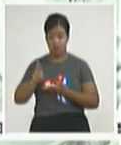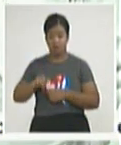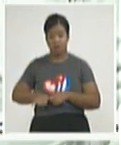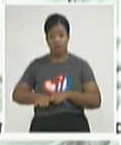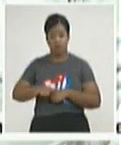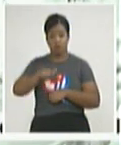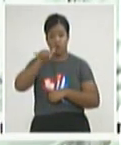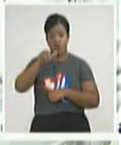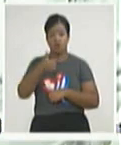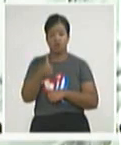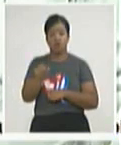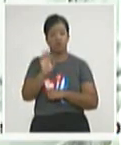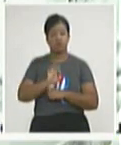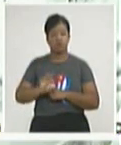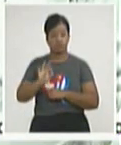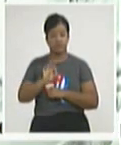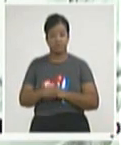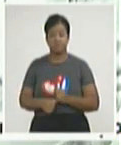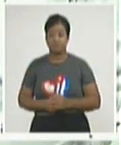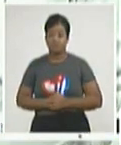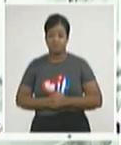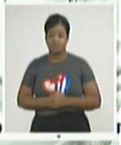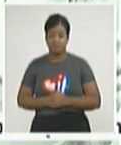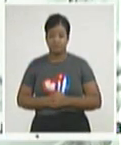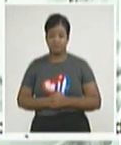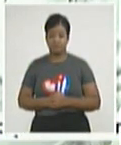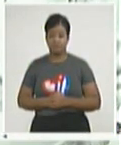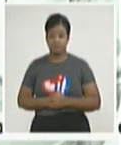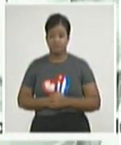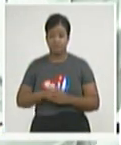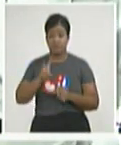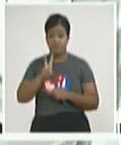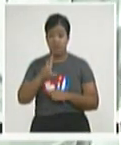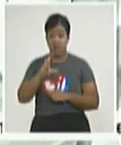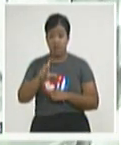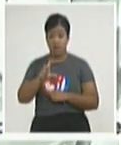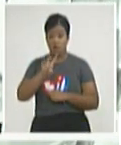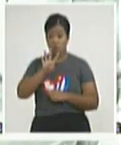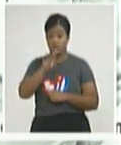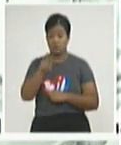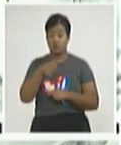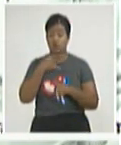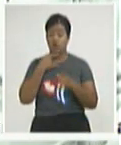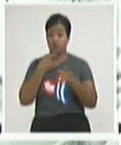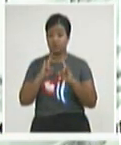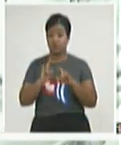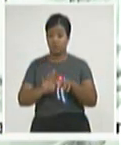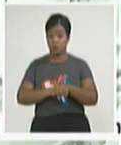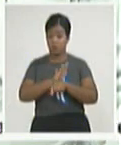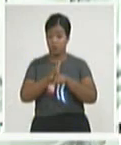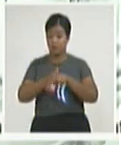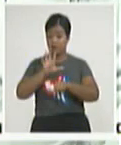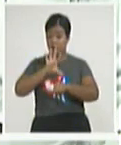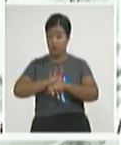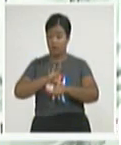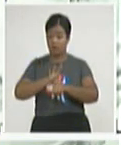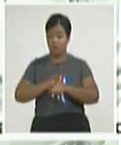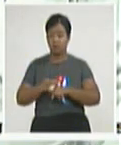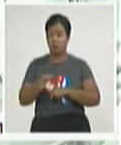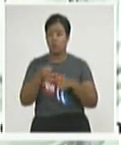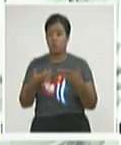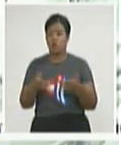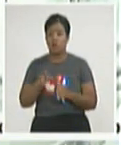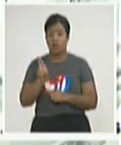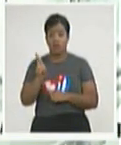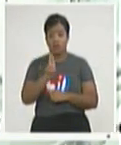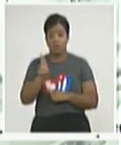Boyeros y 10 de octubre. En Villa Clara las 4 personas que fallecen con COVID-19, de Remedios 2